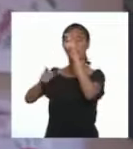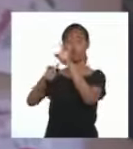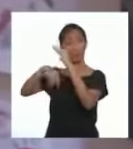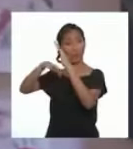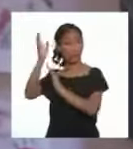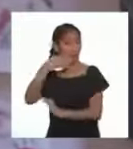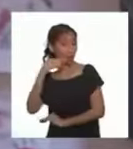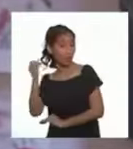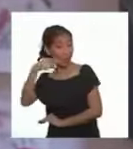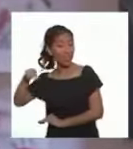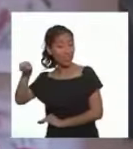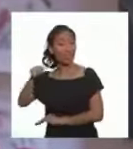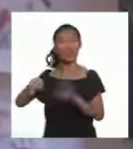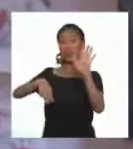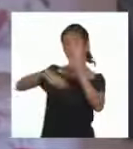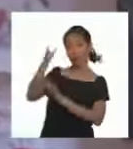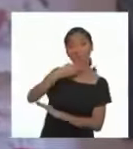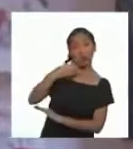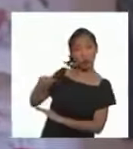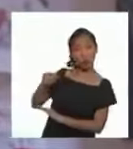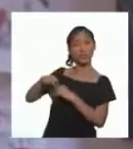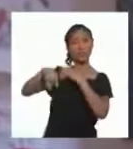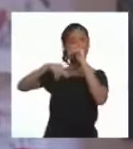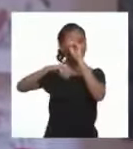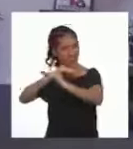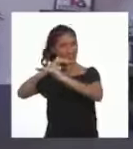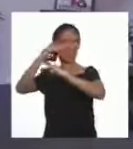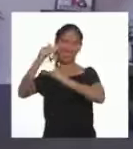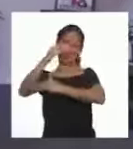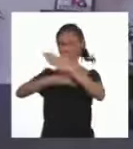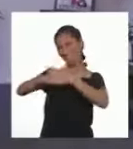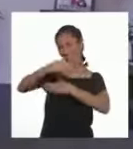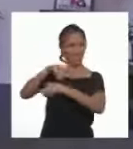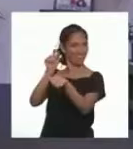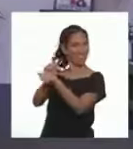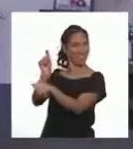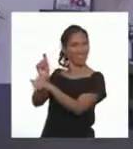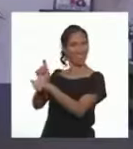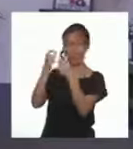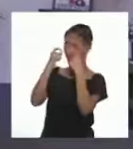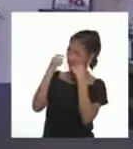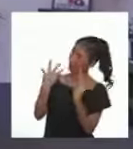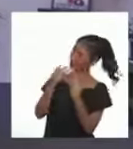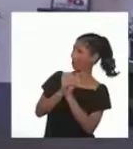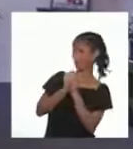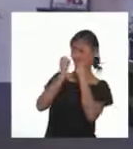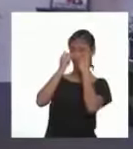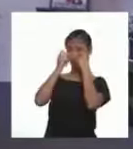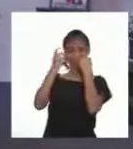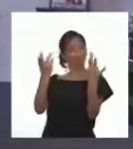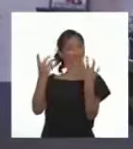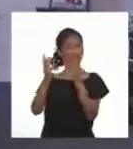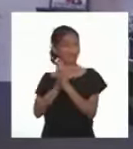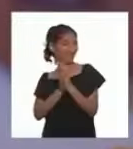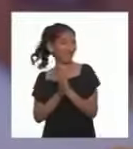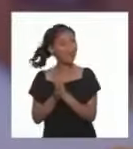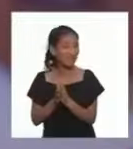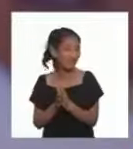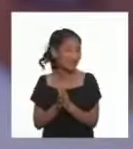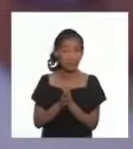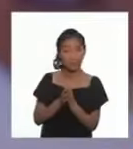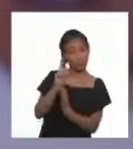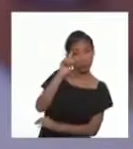estas a otras más jóvenes y así. ¡Guau! ¡Estoy muy impresionado!